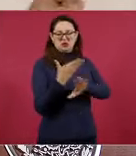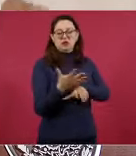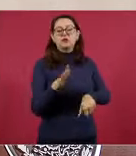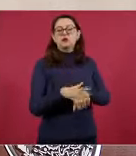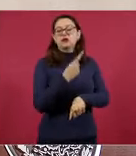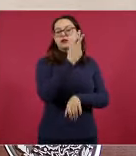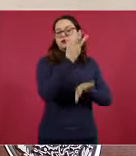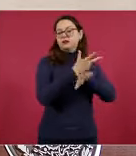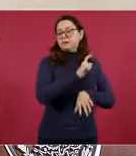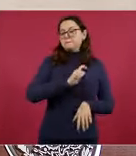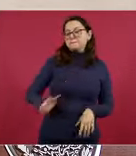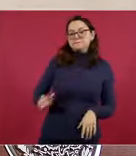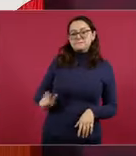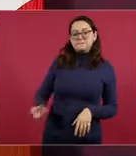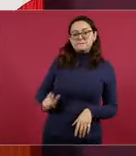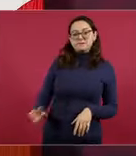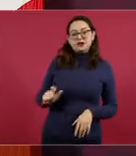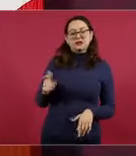extranjero.